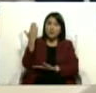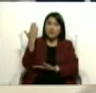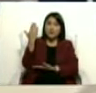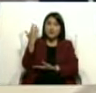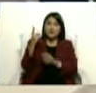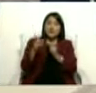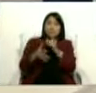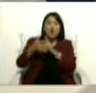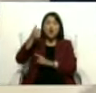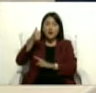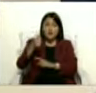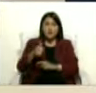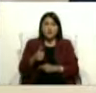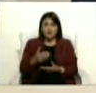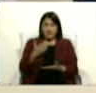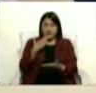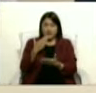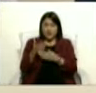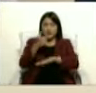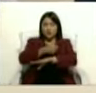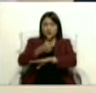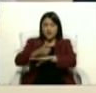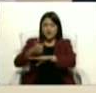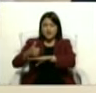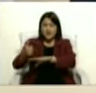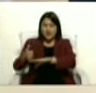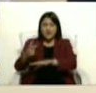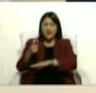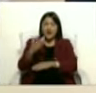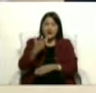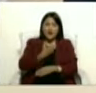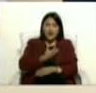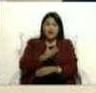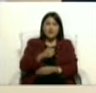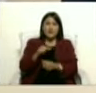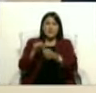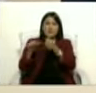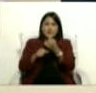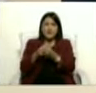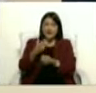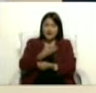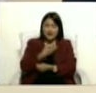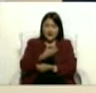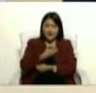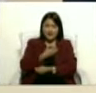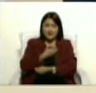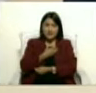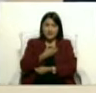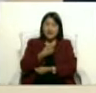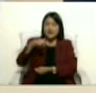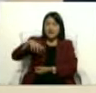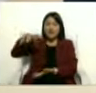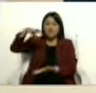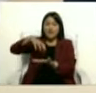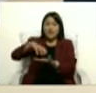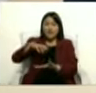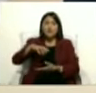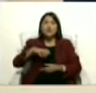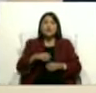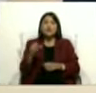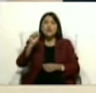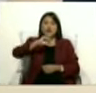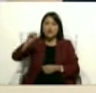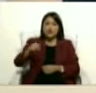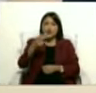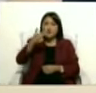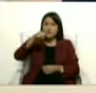agradezco profundamente a las autoridades de Shanghái, a su alcalde, a su vicealcalde y a todo el gobierno que